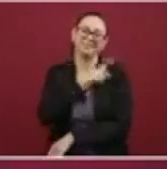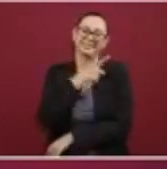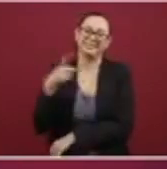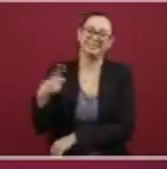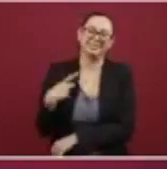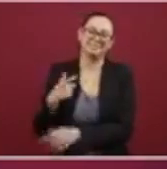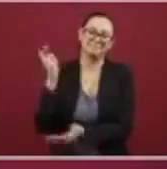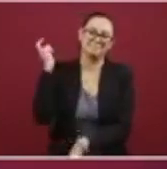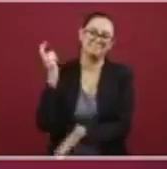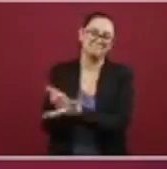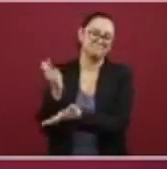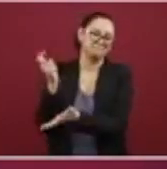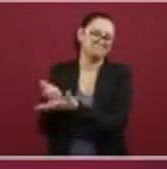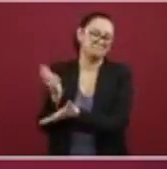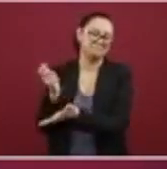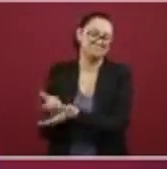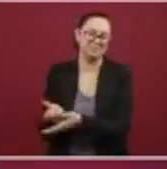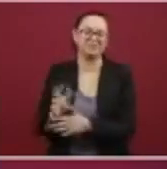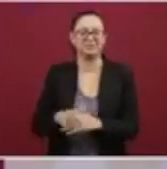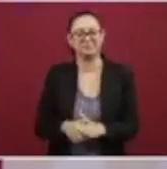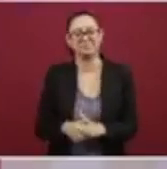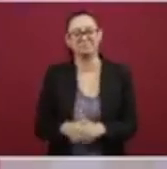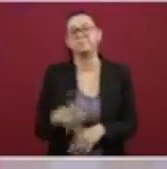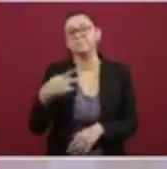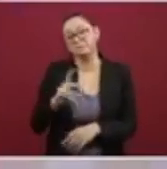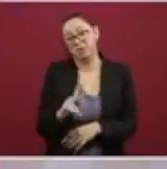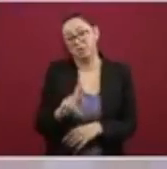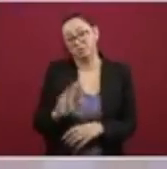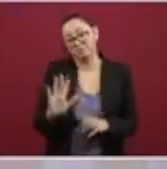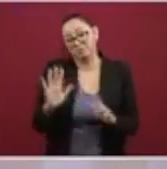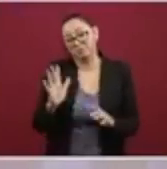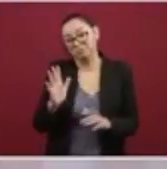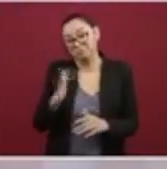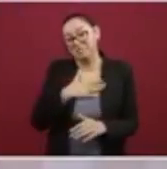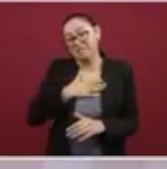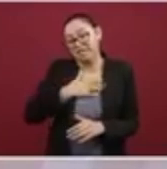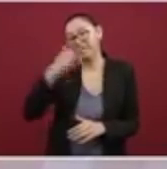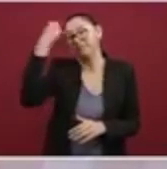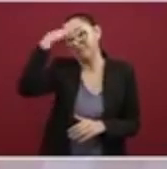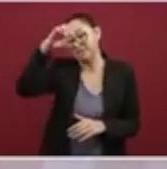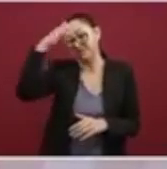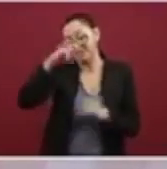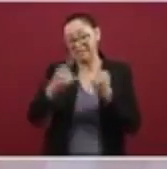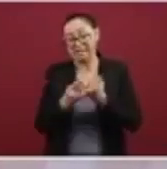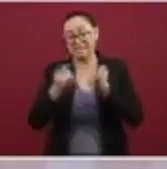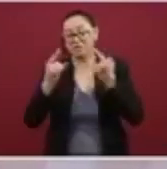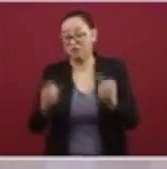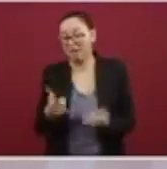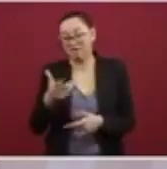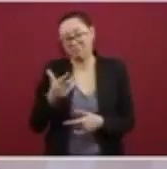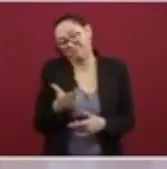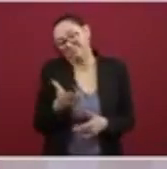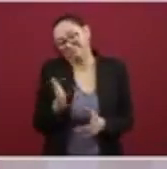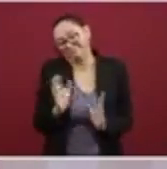Pero para tener este antecedente, otro, más reciente.